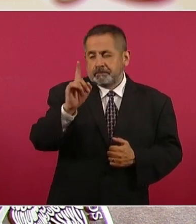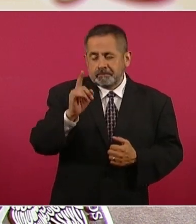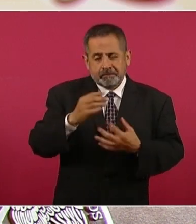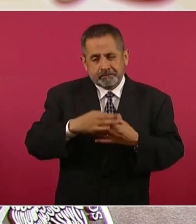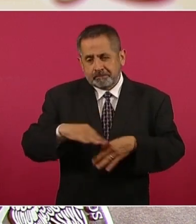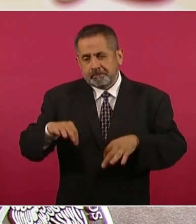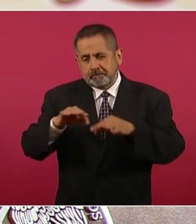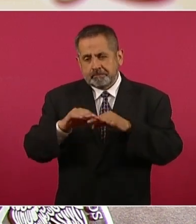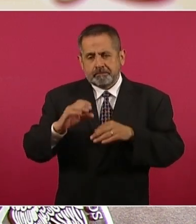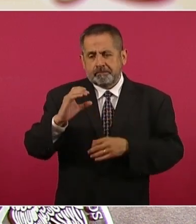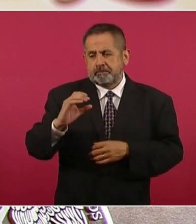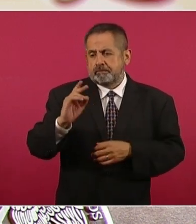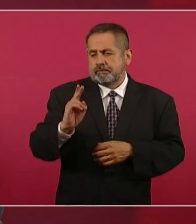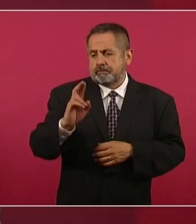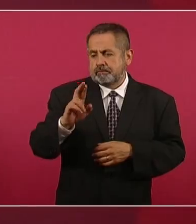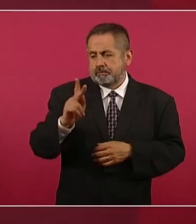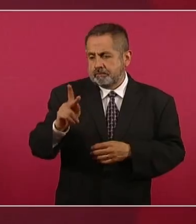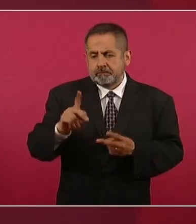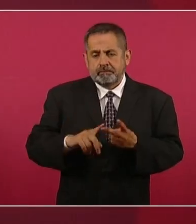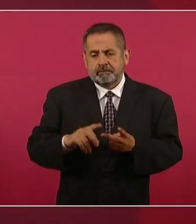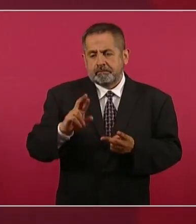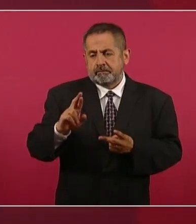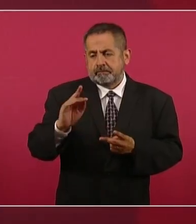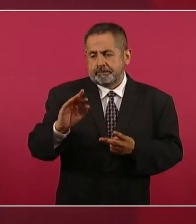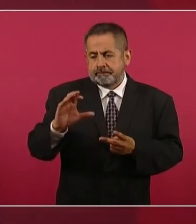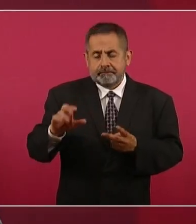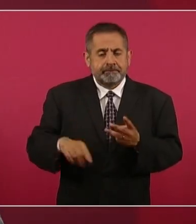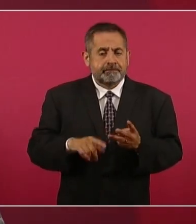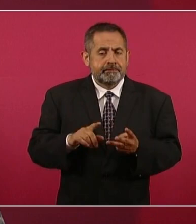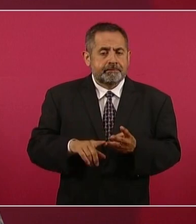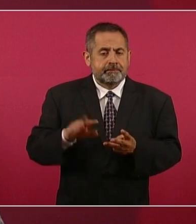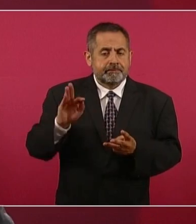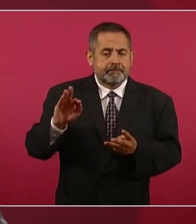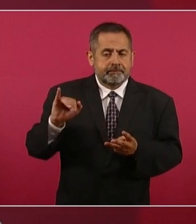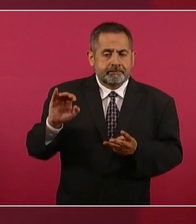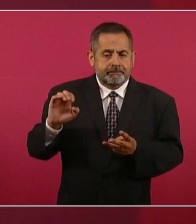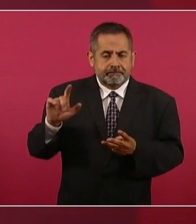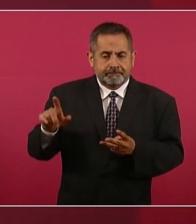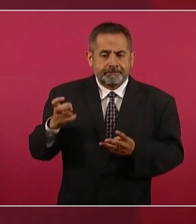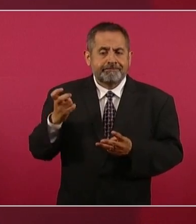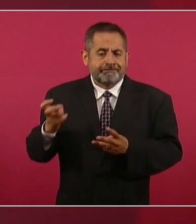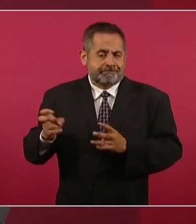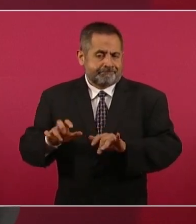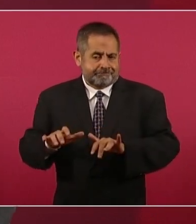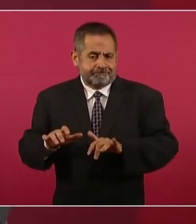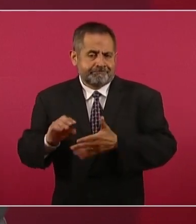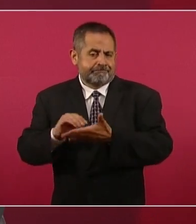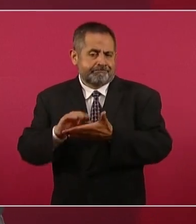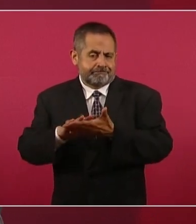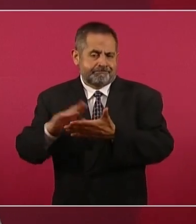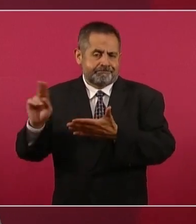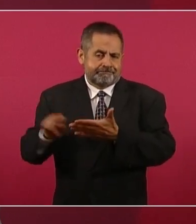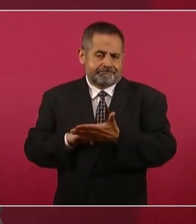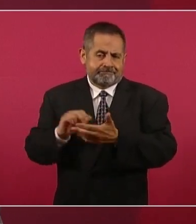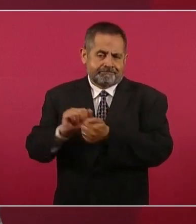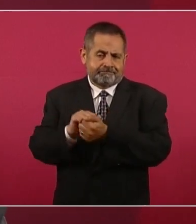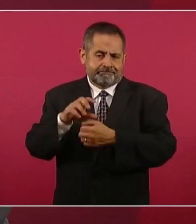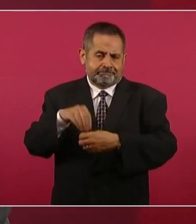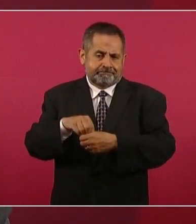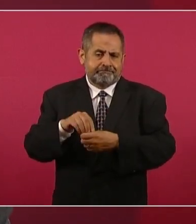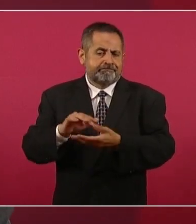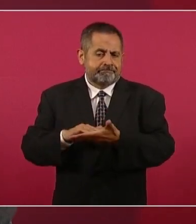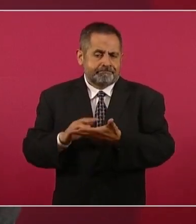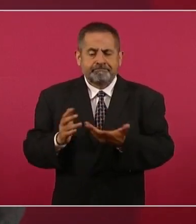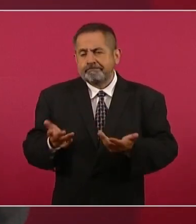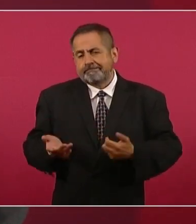importantes, además de la CURP, el RFC, es la firma electrónica, la FIEL. Entonces, esto lleva algunos días,